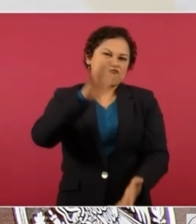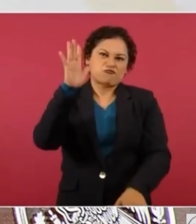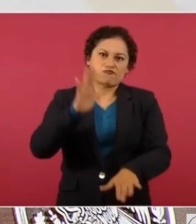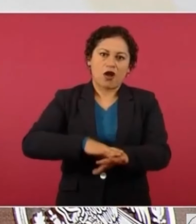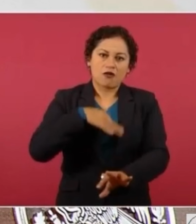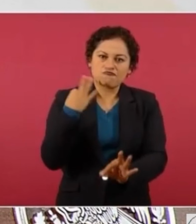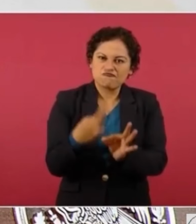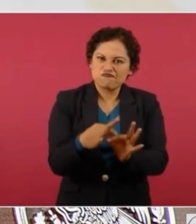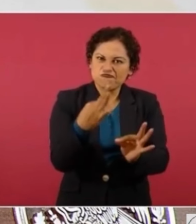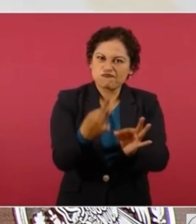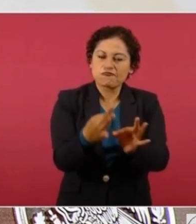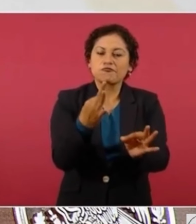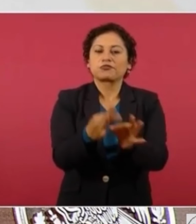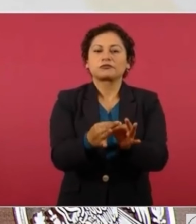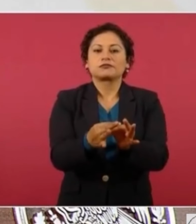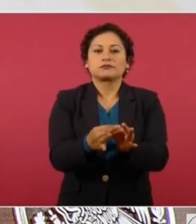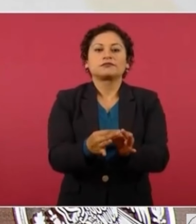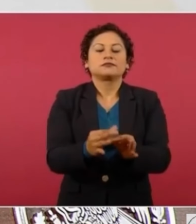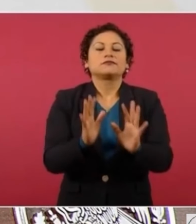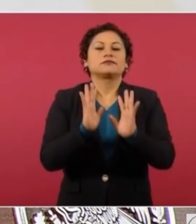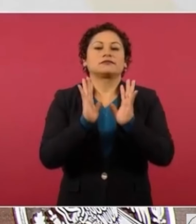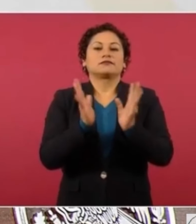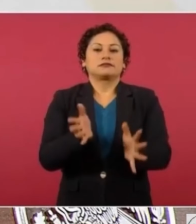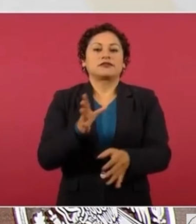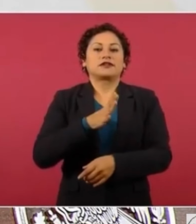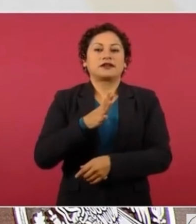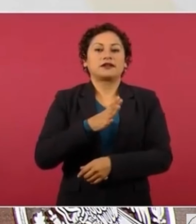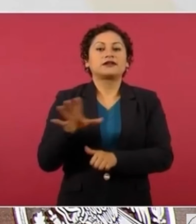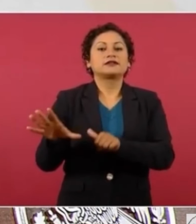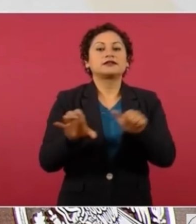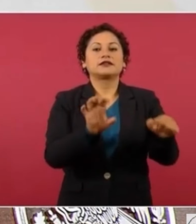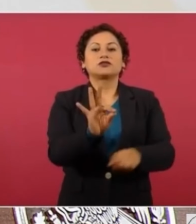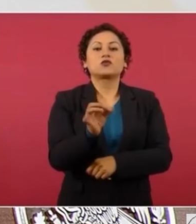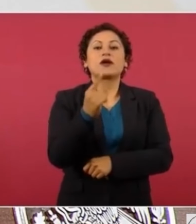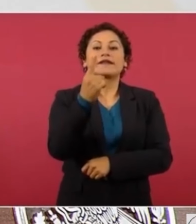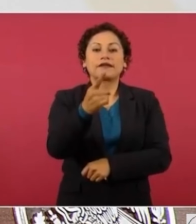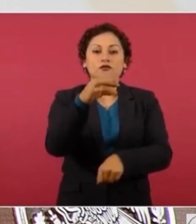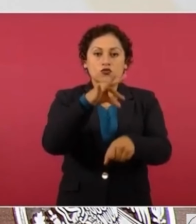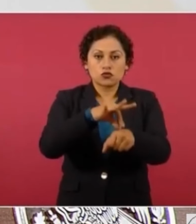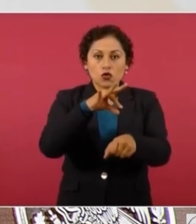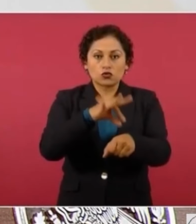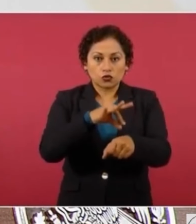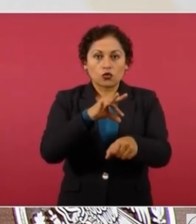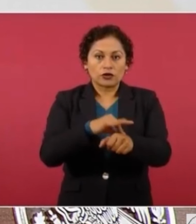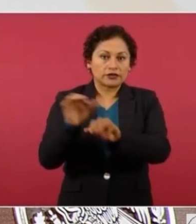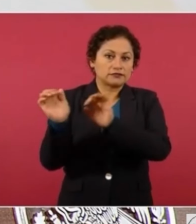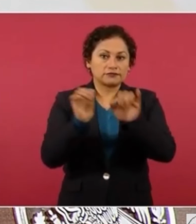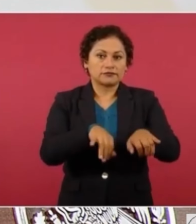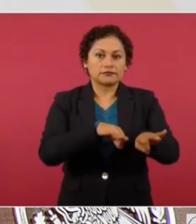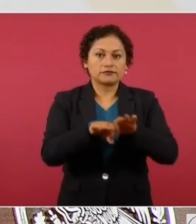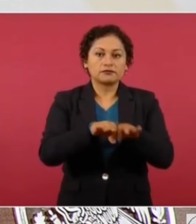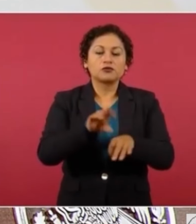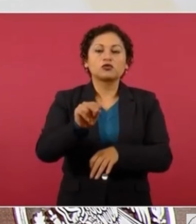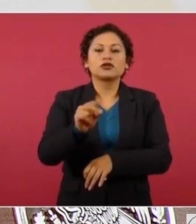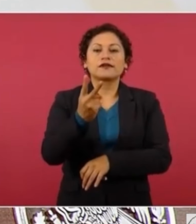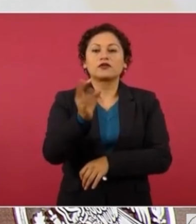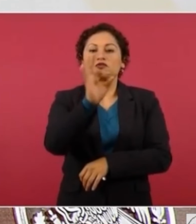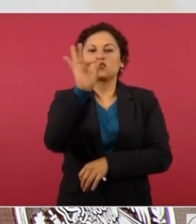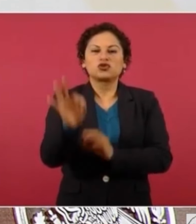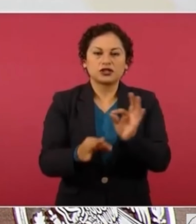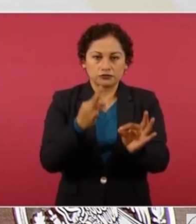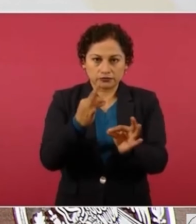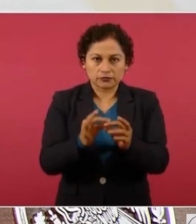productividad, contamos ya con 641 médicos especialistas y generales, que equivale al 82% de la cobertura,